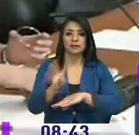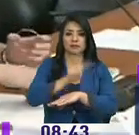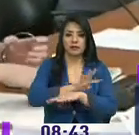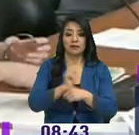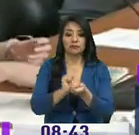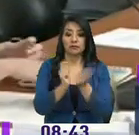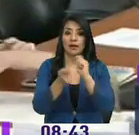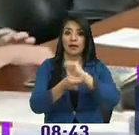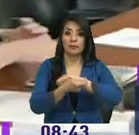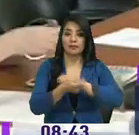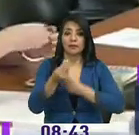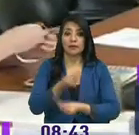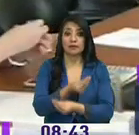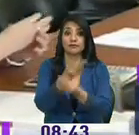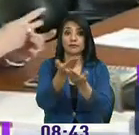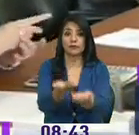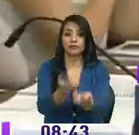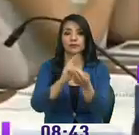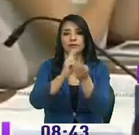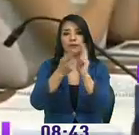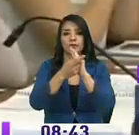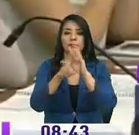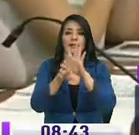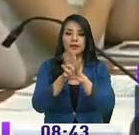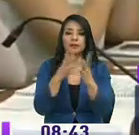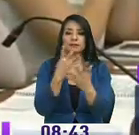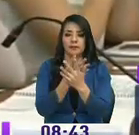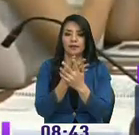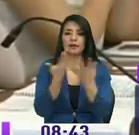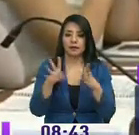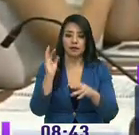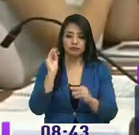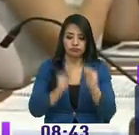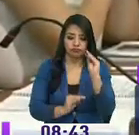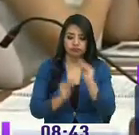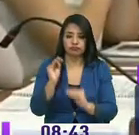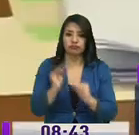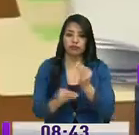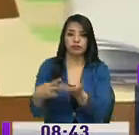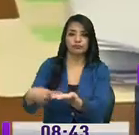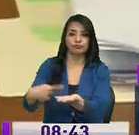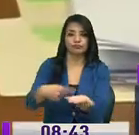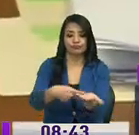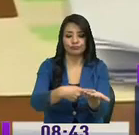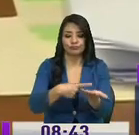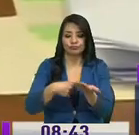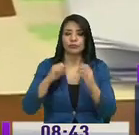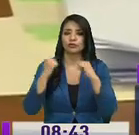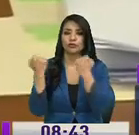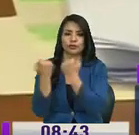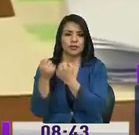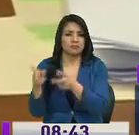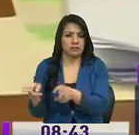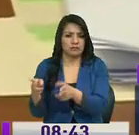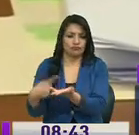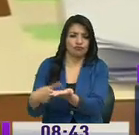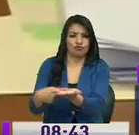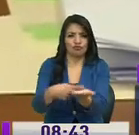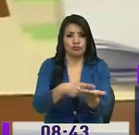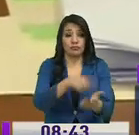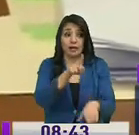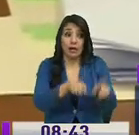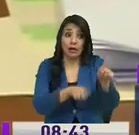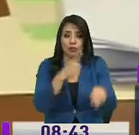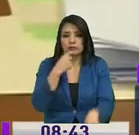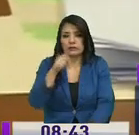cambio en el informe de las reformas al Código Orgánico Integral Penal. Discusión que continúa dentro de la sociedad civil, pues hay quienes aseguran que